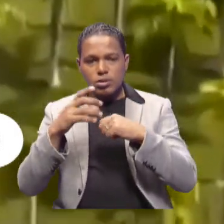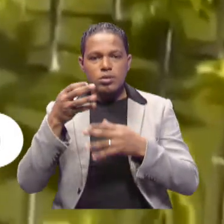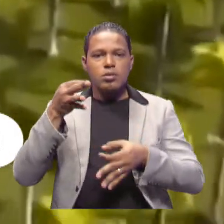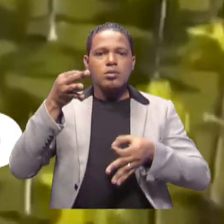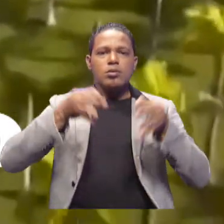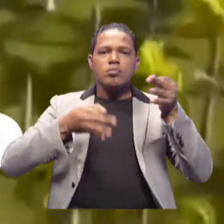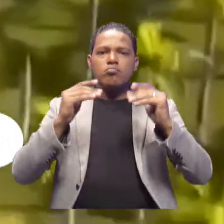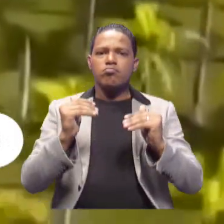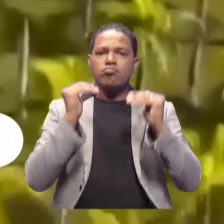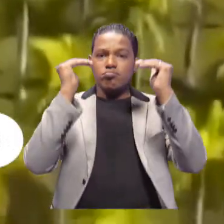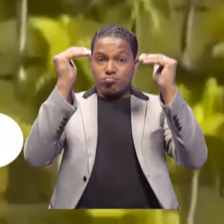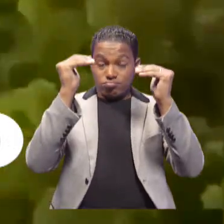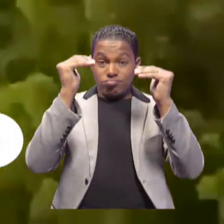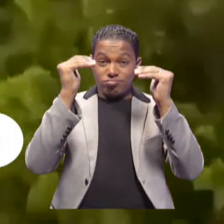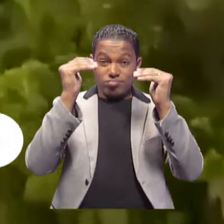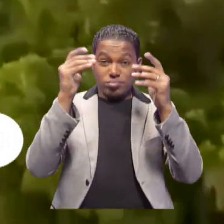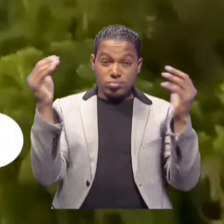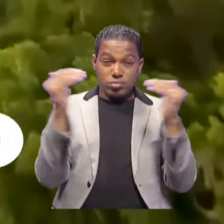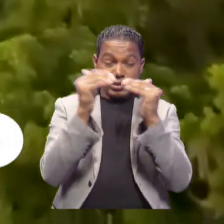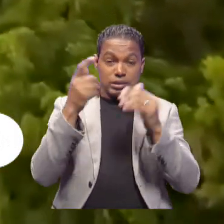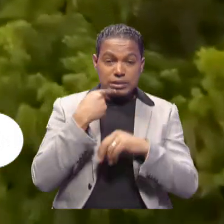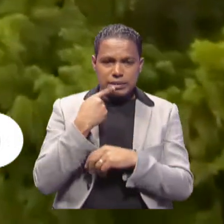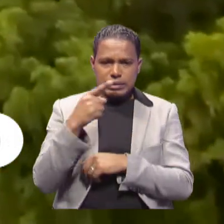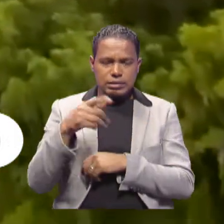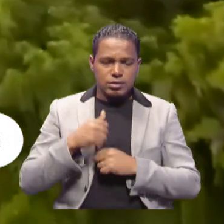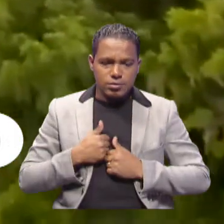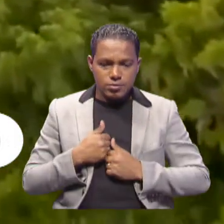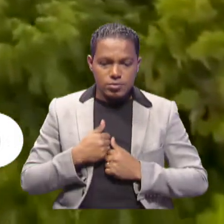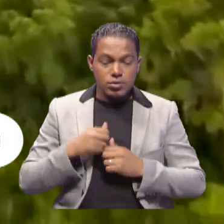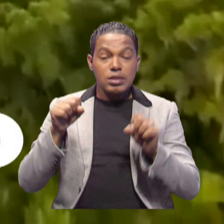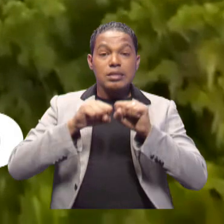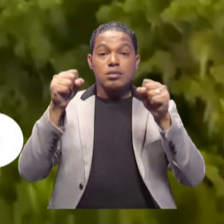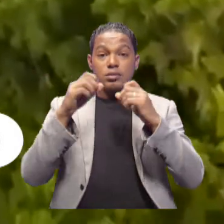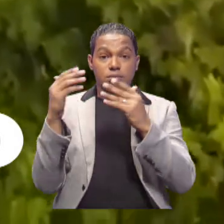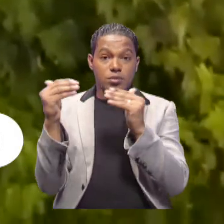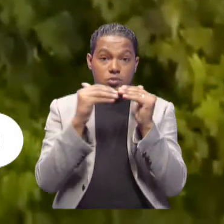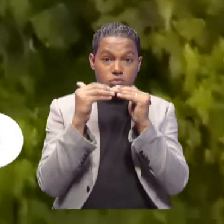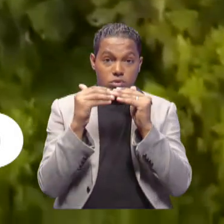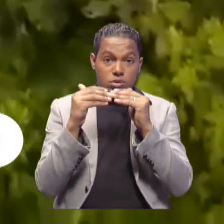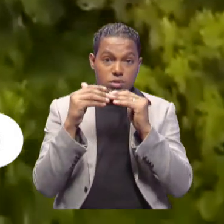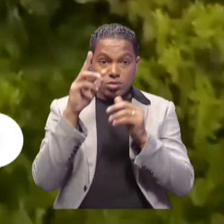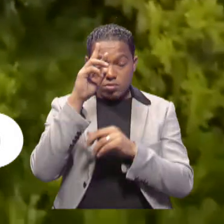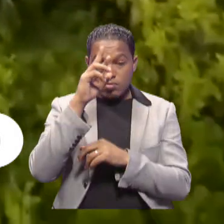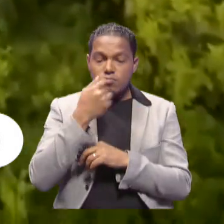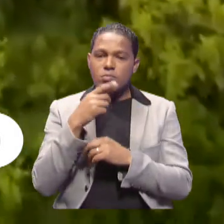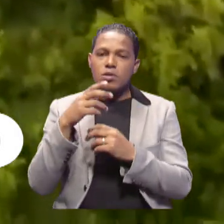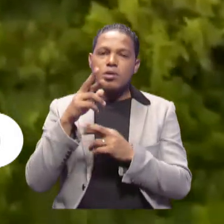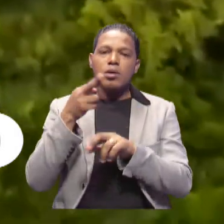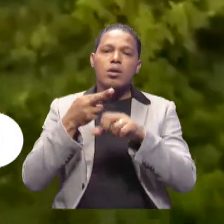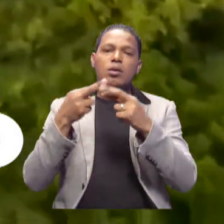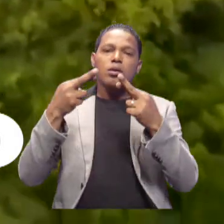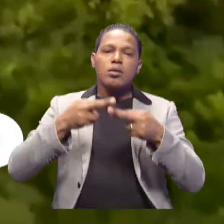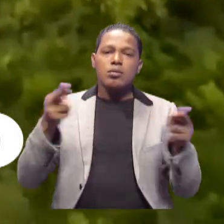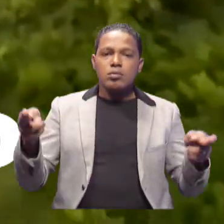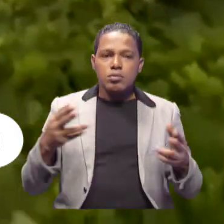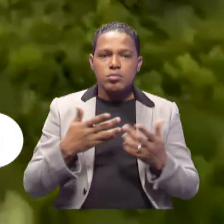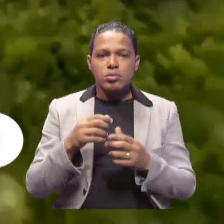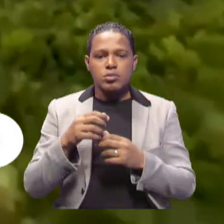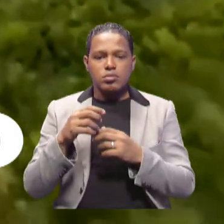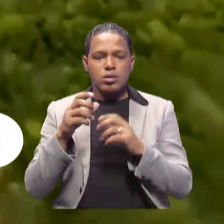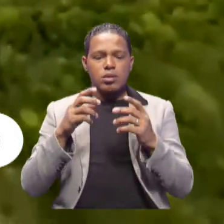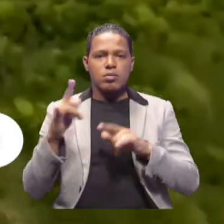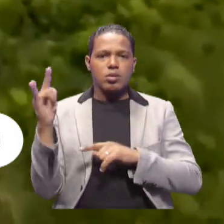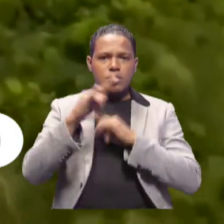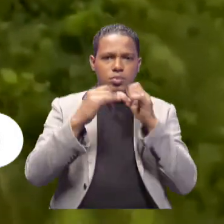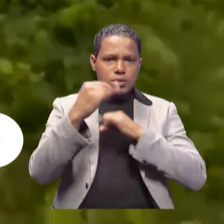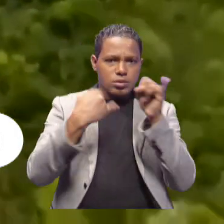Justicia, órgano de mayor jerarquía jurisdiccional en el sistema judicial dominicano, rechazó el recurso del Aeropuerto Internacional de Bávaro, que